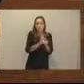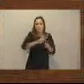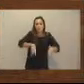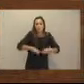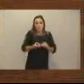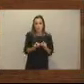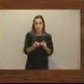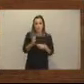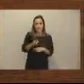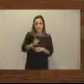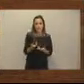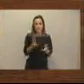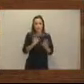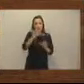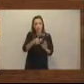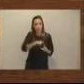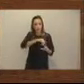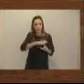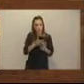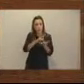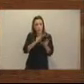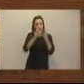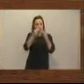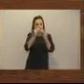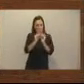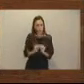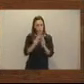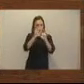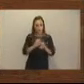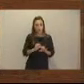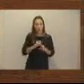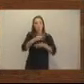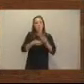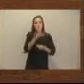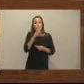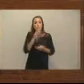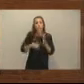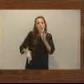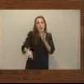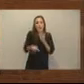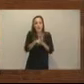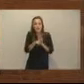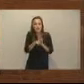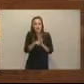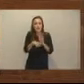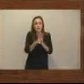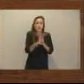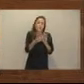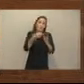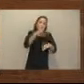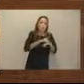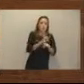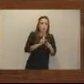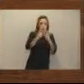desgraciadamente, en España, cuando se hizo, se hizo para que se pudiesen aplicar leyes austericidas que eran ilegales. El señor